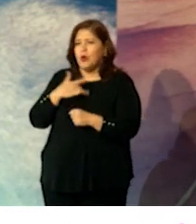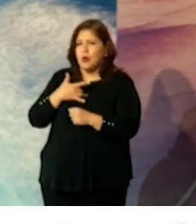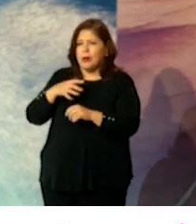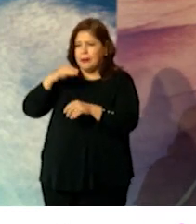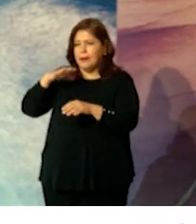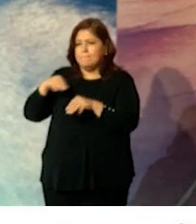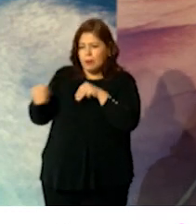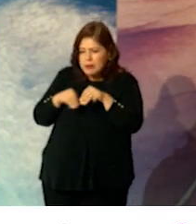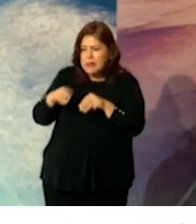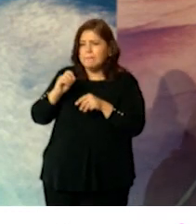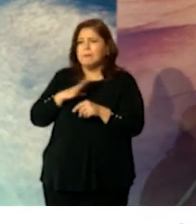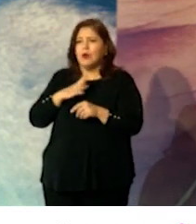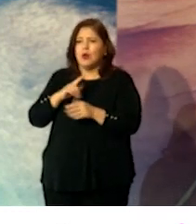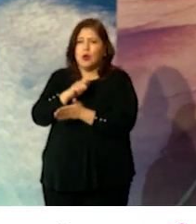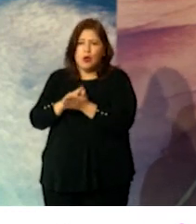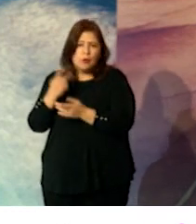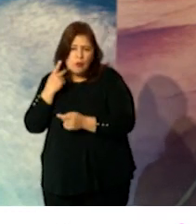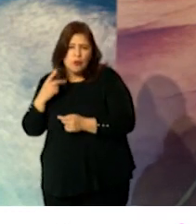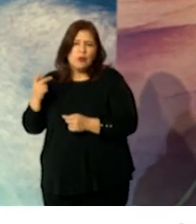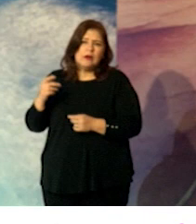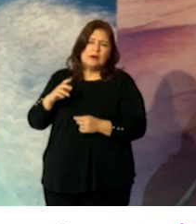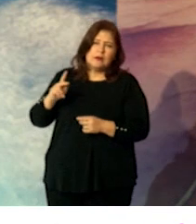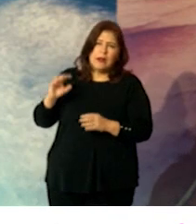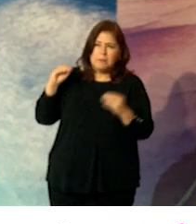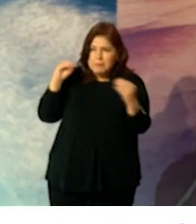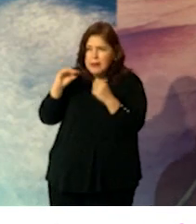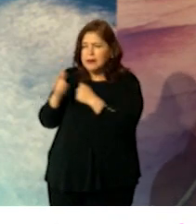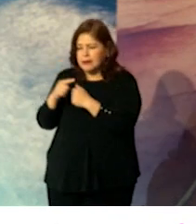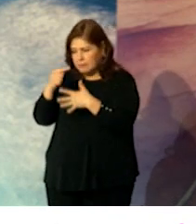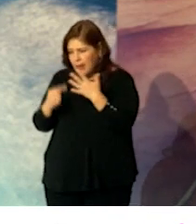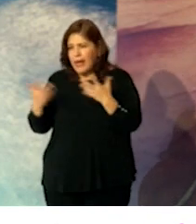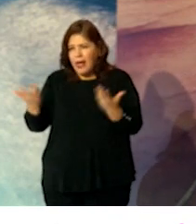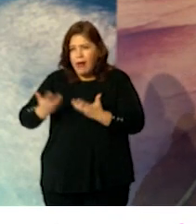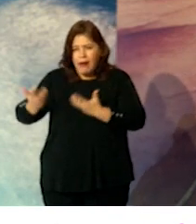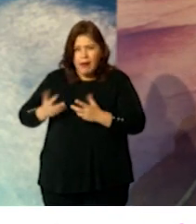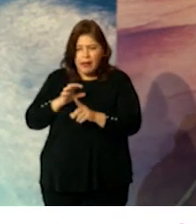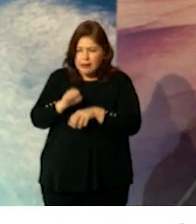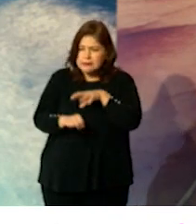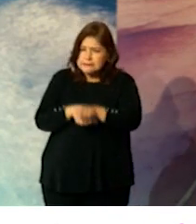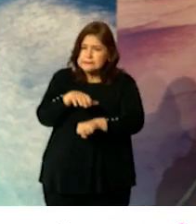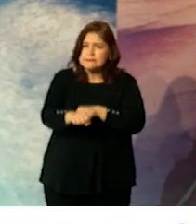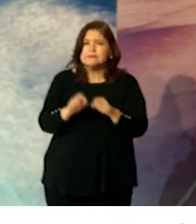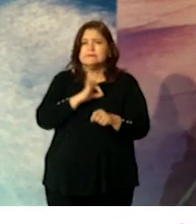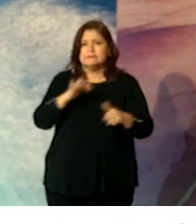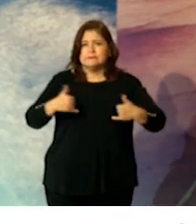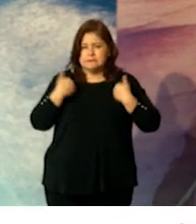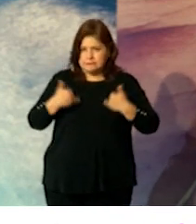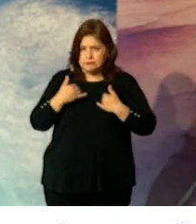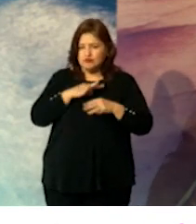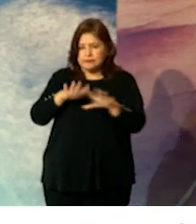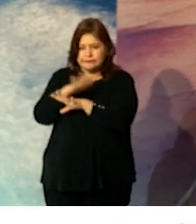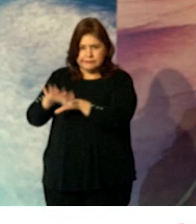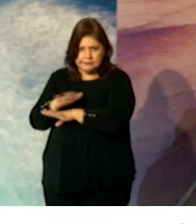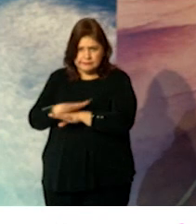en movilidad, en política pública, en cabildeos, etc. Hemos logrado desde las juventudes reformas